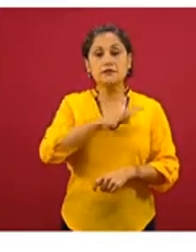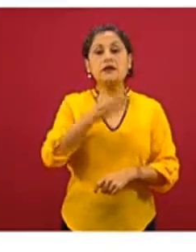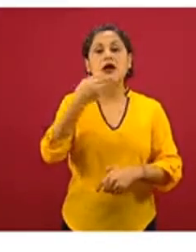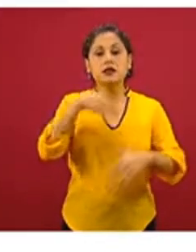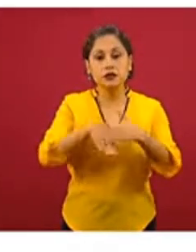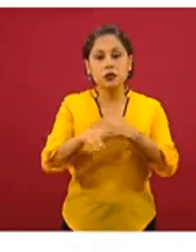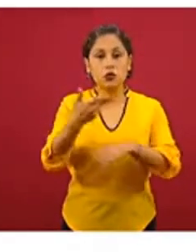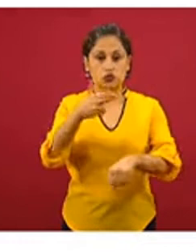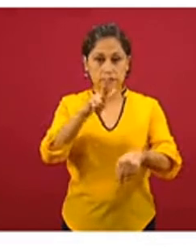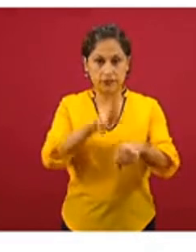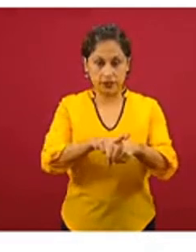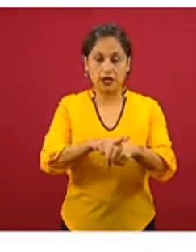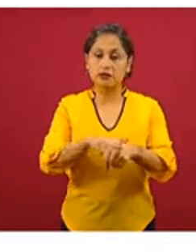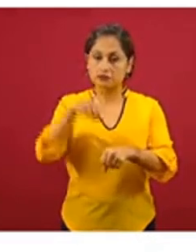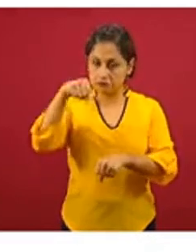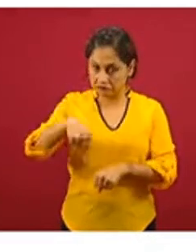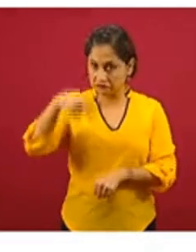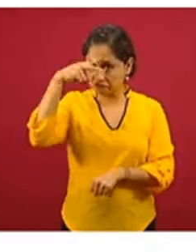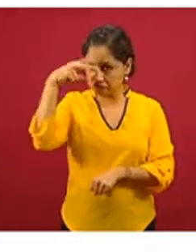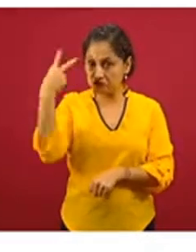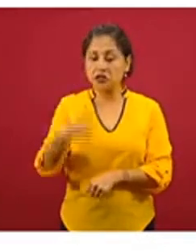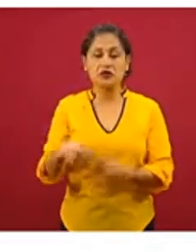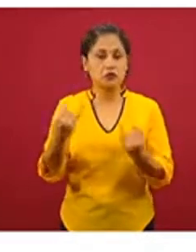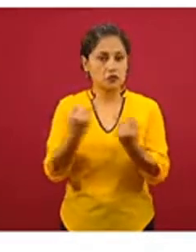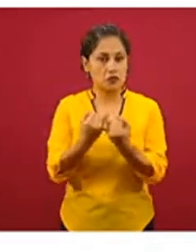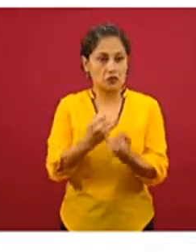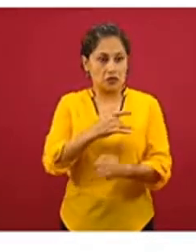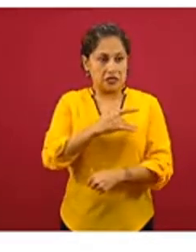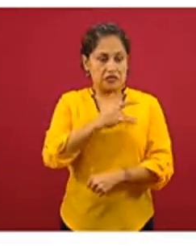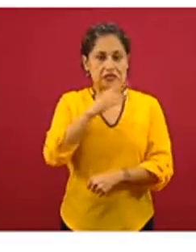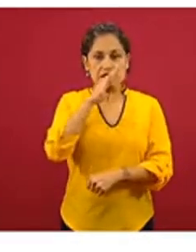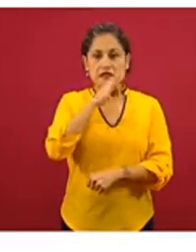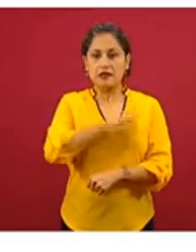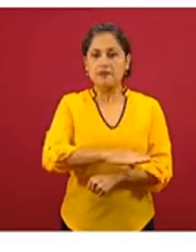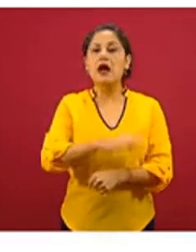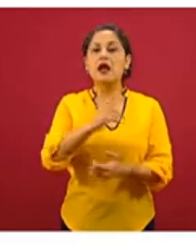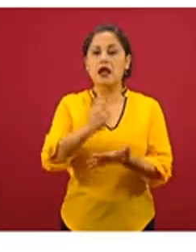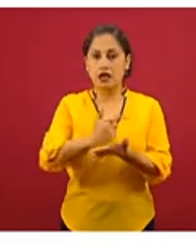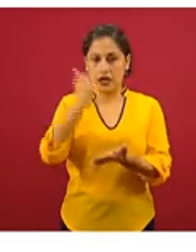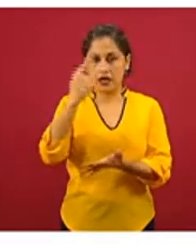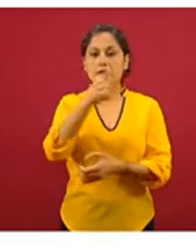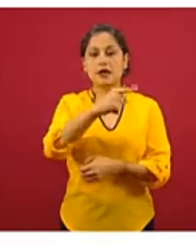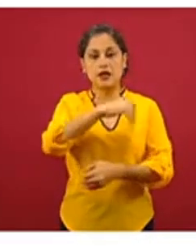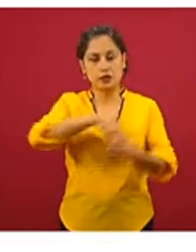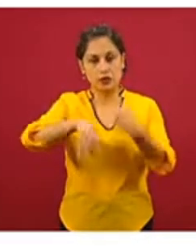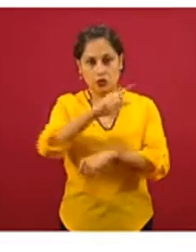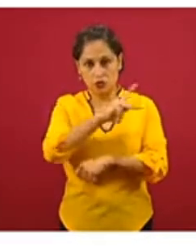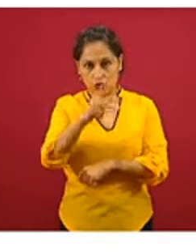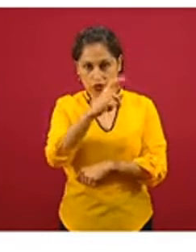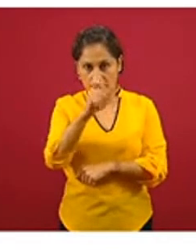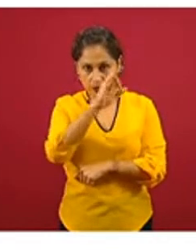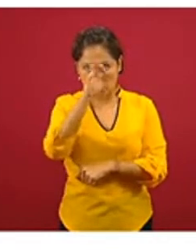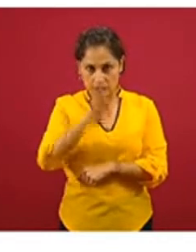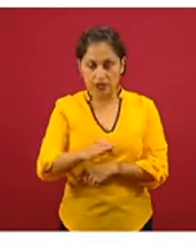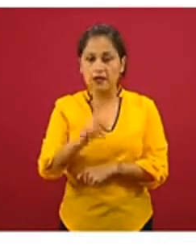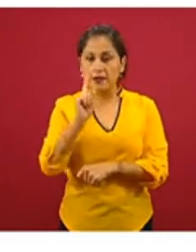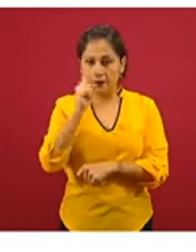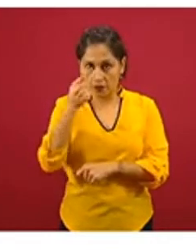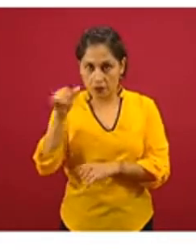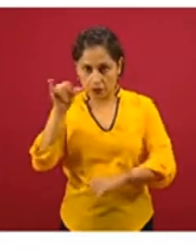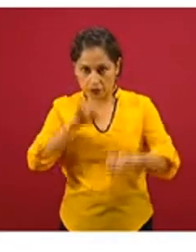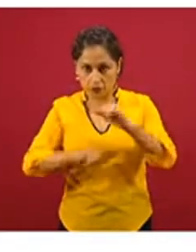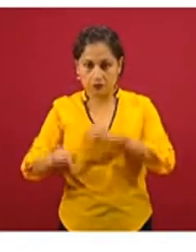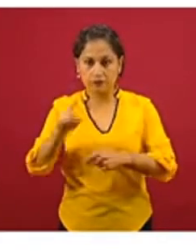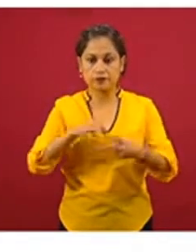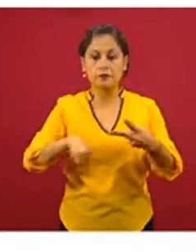porque nosotros a todos los casos graves en hospitales se les toma muestra. Personas con síntomas, trabajadores en unidades de salud,